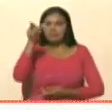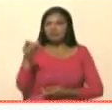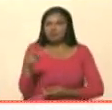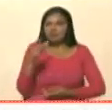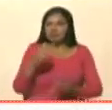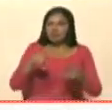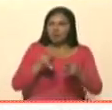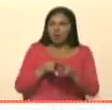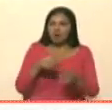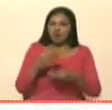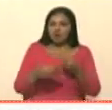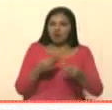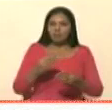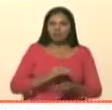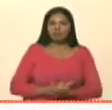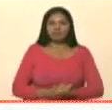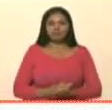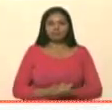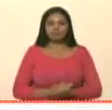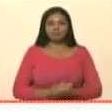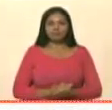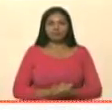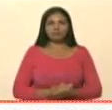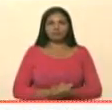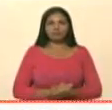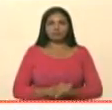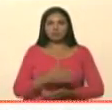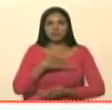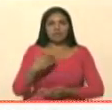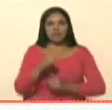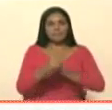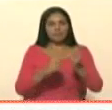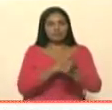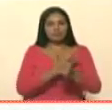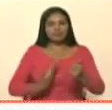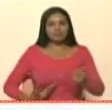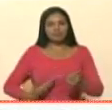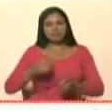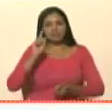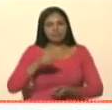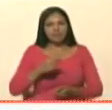bandidos. Estos son estos bandidos. Yo quisiera que nuestra vicepresidenta ejecutiva,